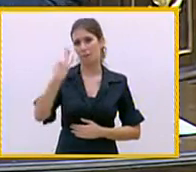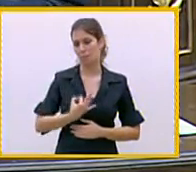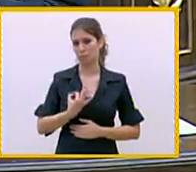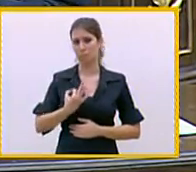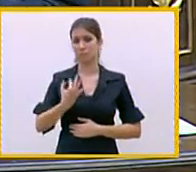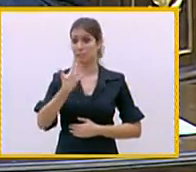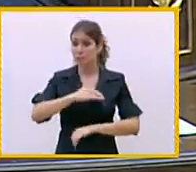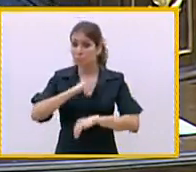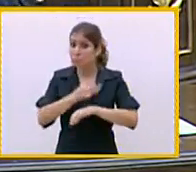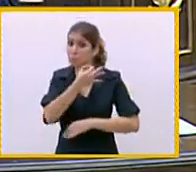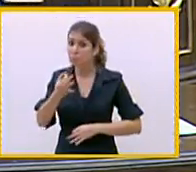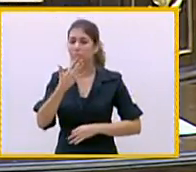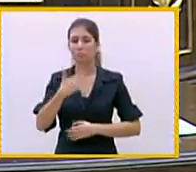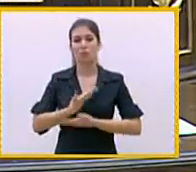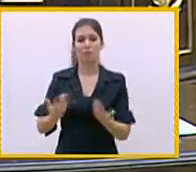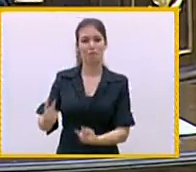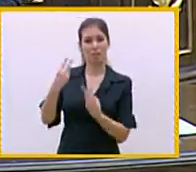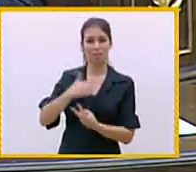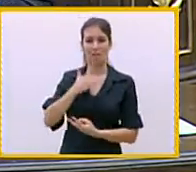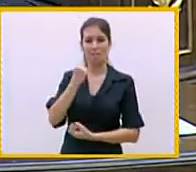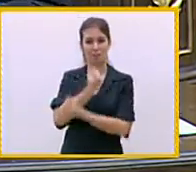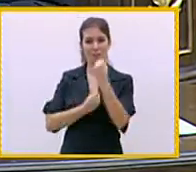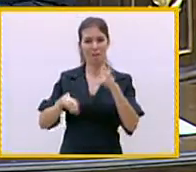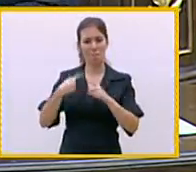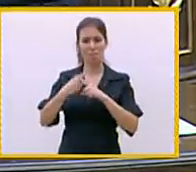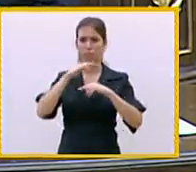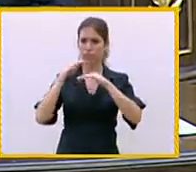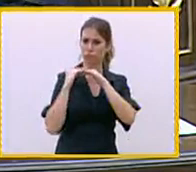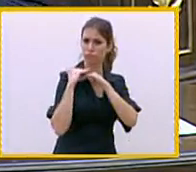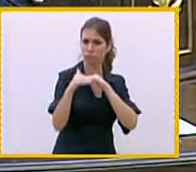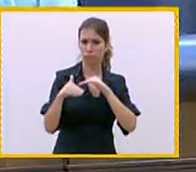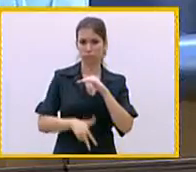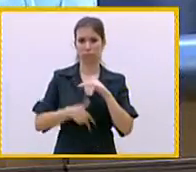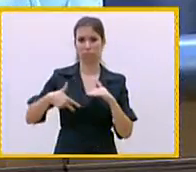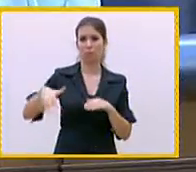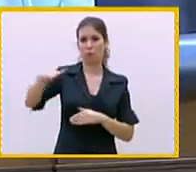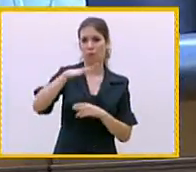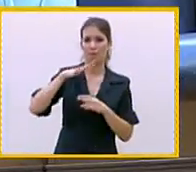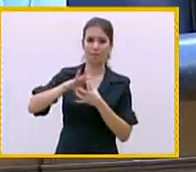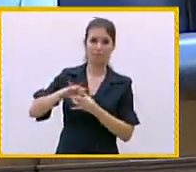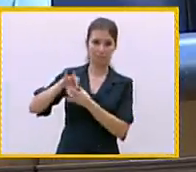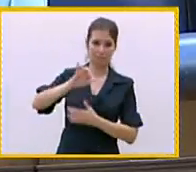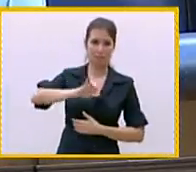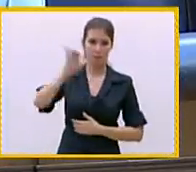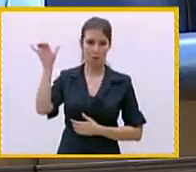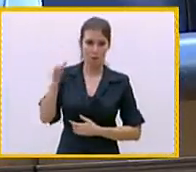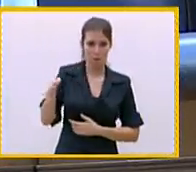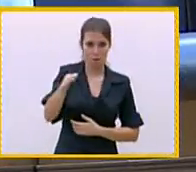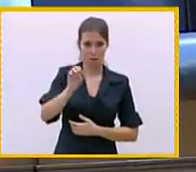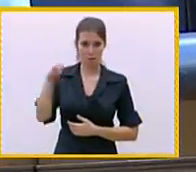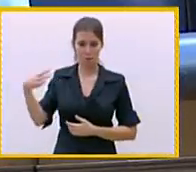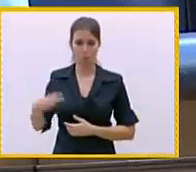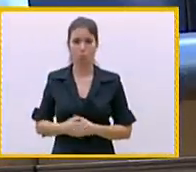confianza en nuestra economía y dotar de estabilidad al conjunto de la zona euro. Como saben, concluimos el